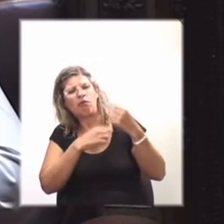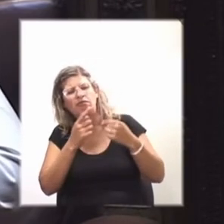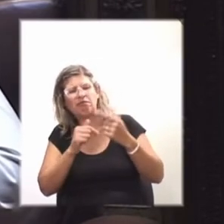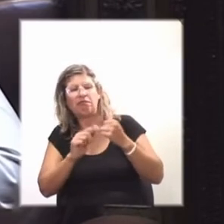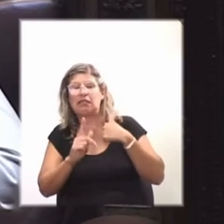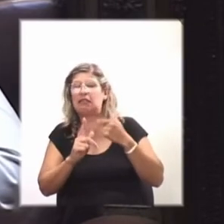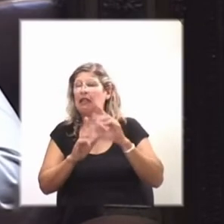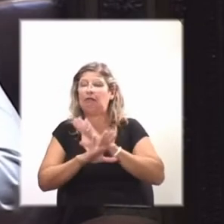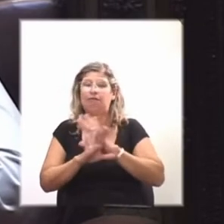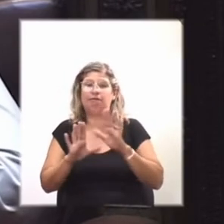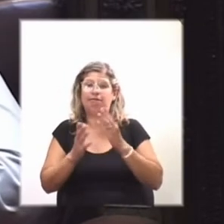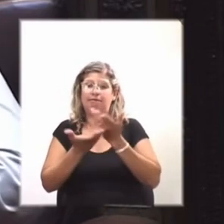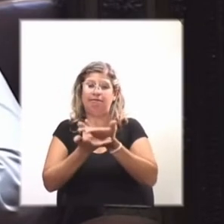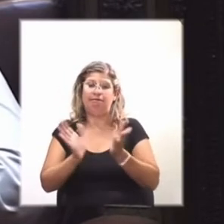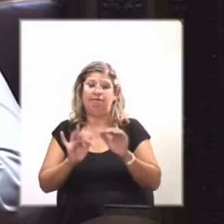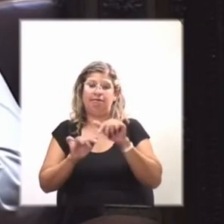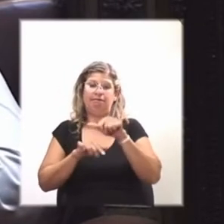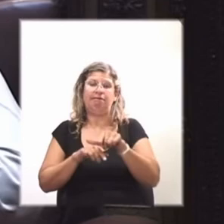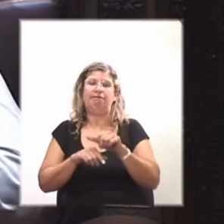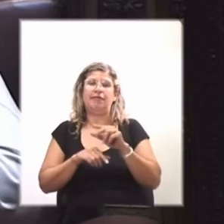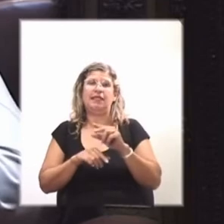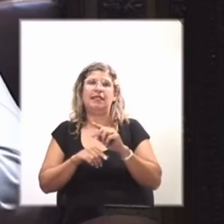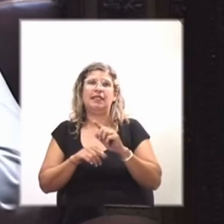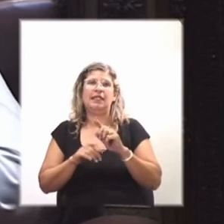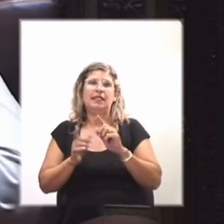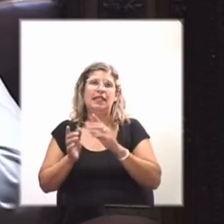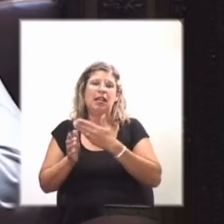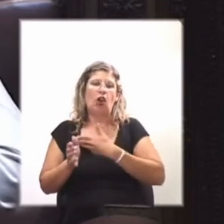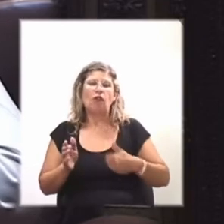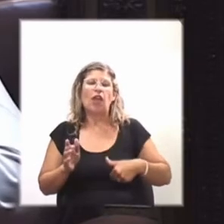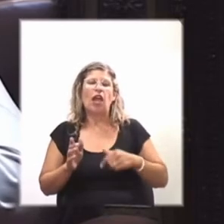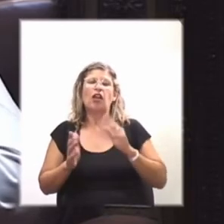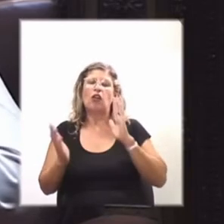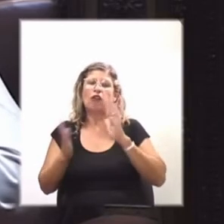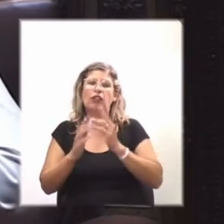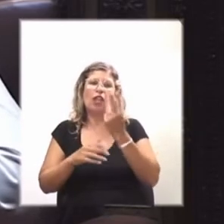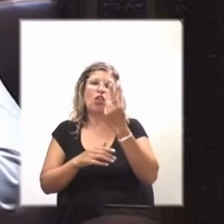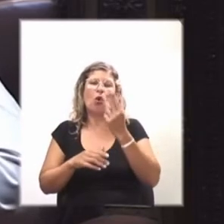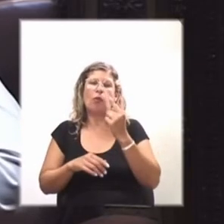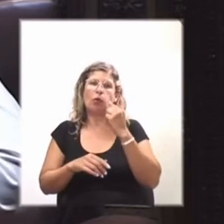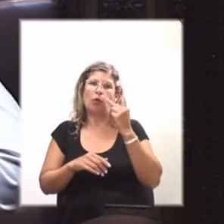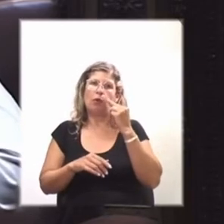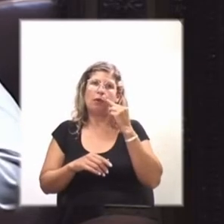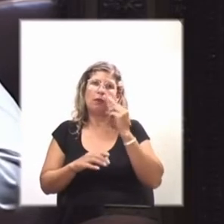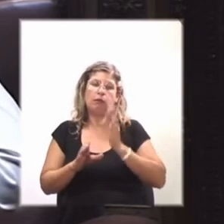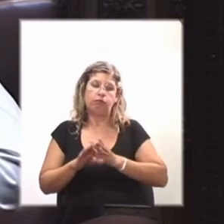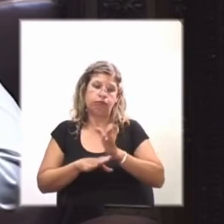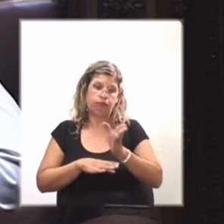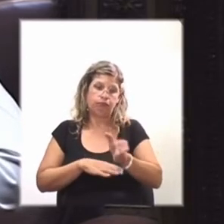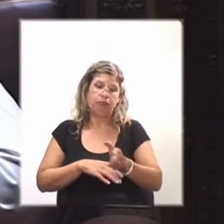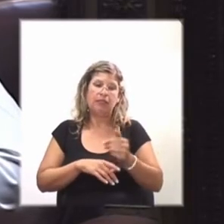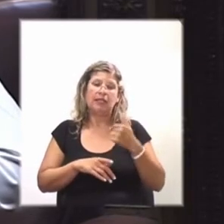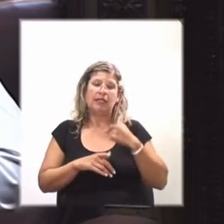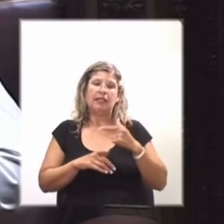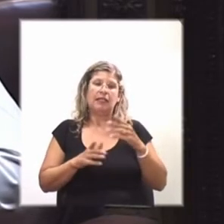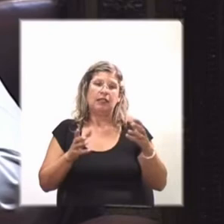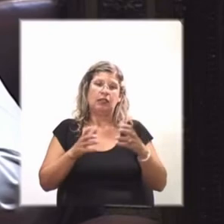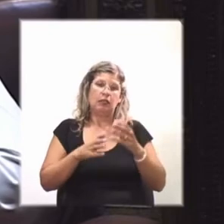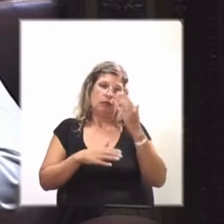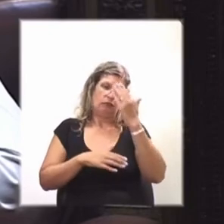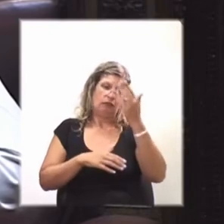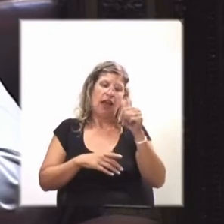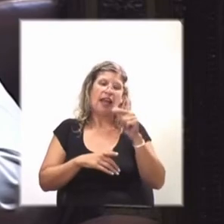los ojos. El oficialismo enfrenta dos problemas. Por una parte, la oposición del FAI del